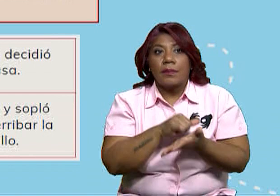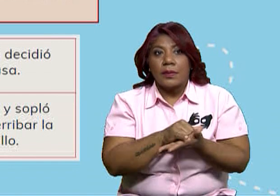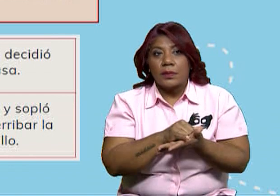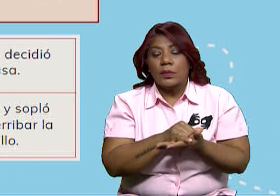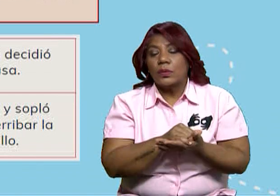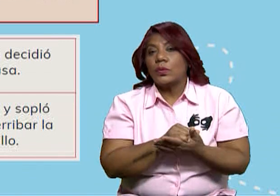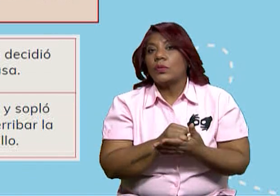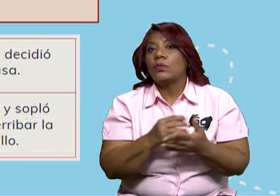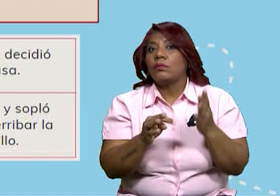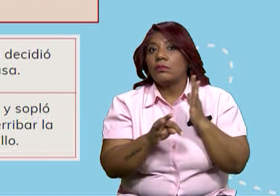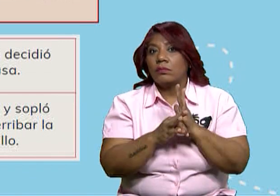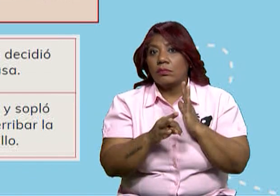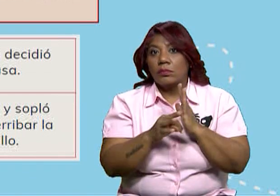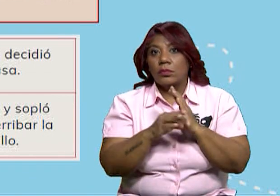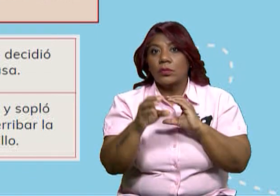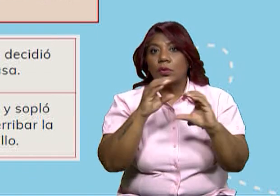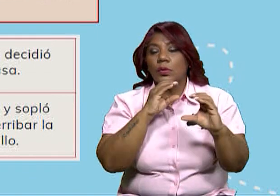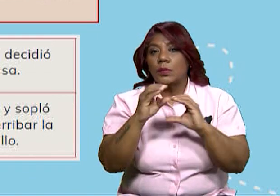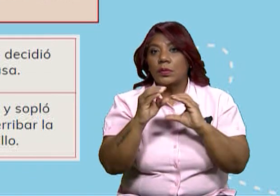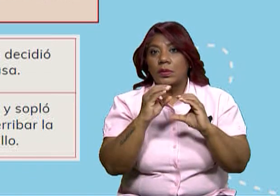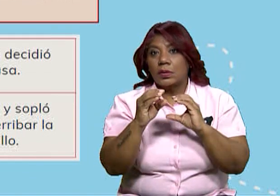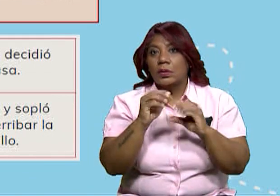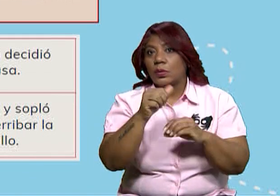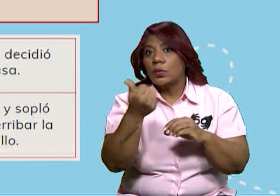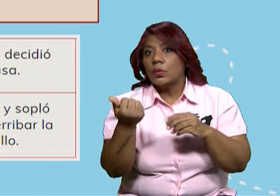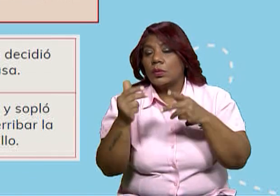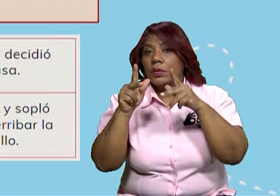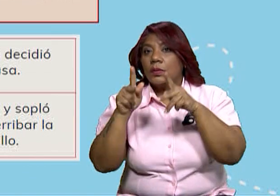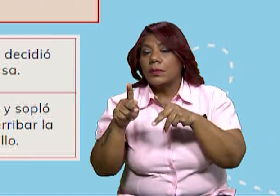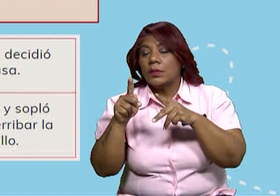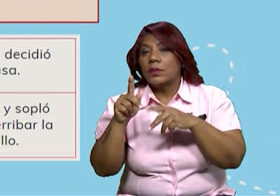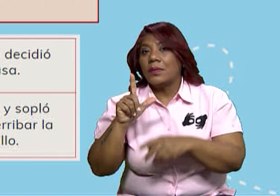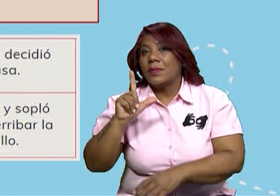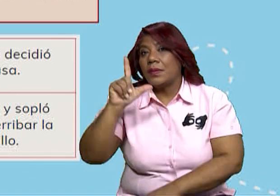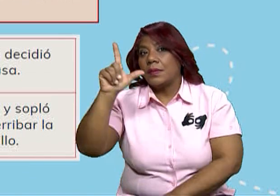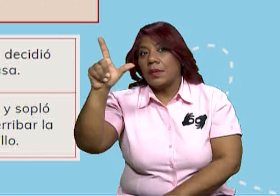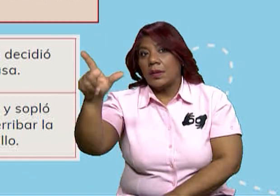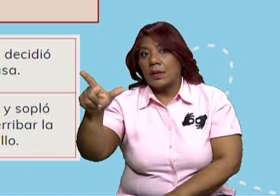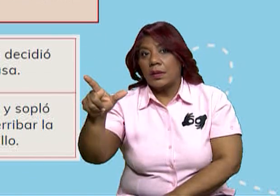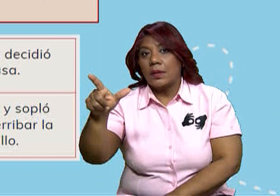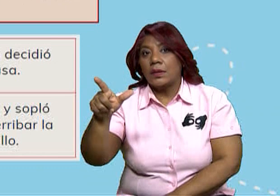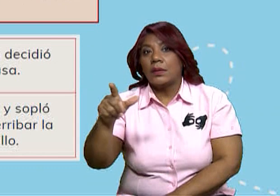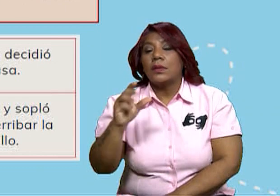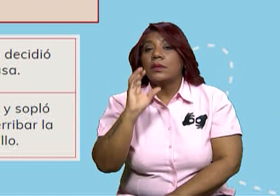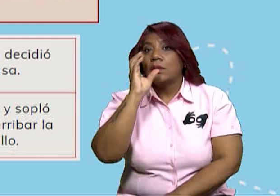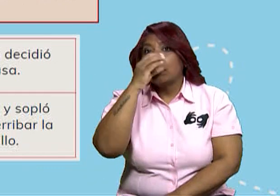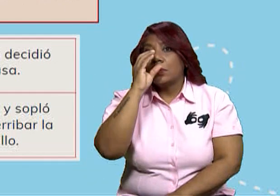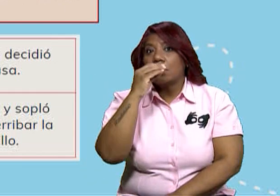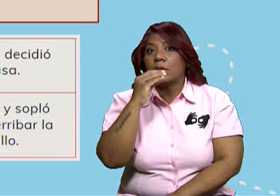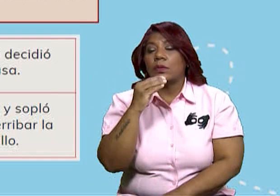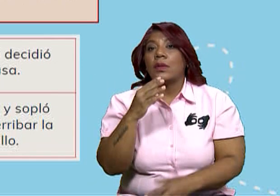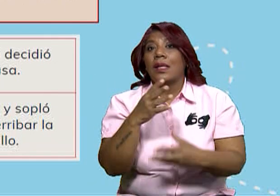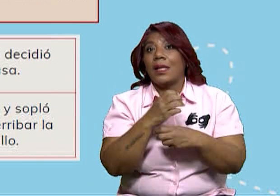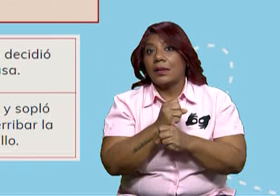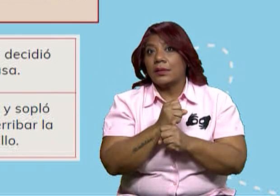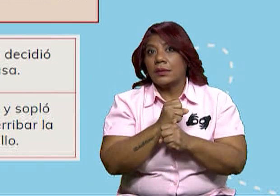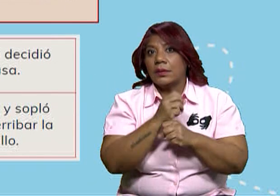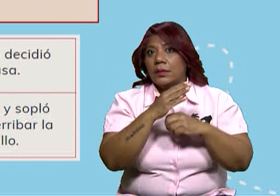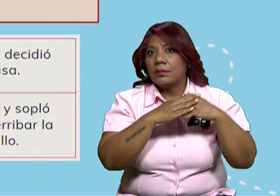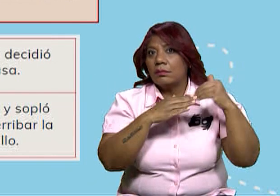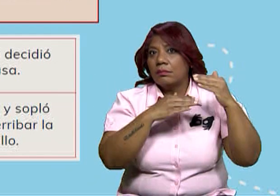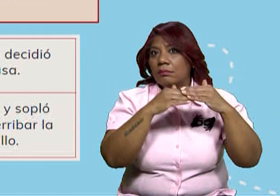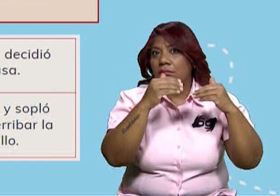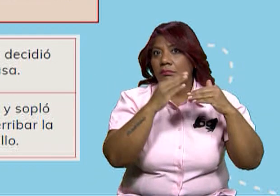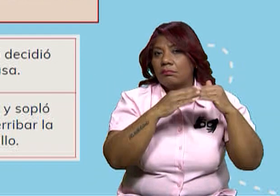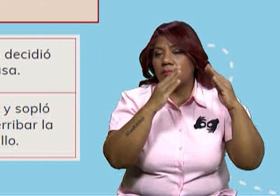para comunicarnos con alguien que vive lejos. El inicio, los tres cerditos deciden construir las casas. Allí